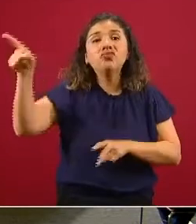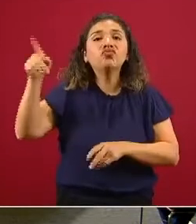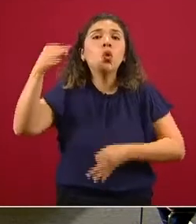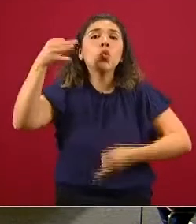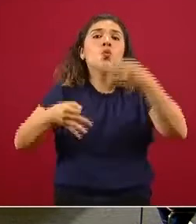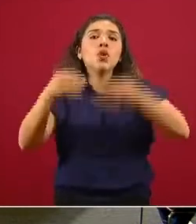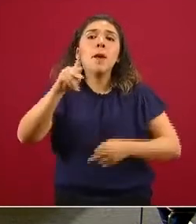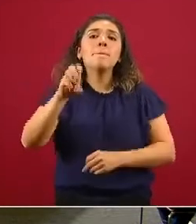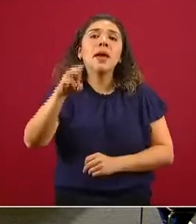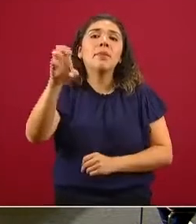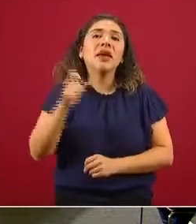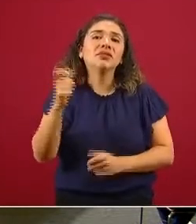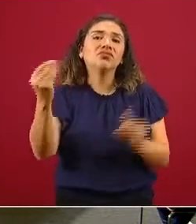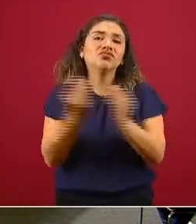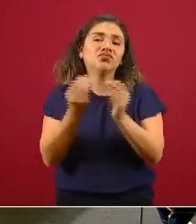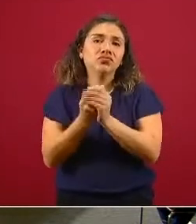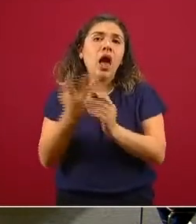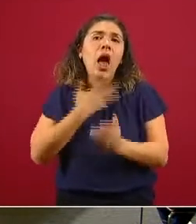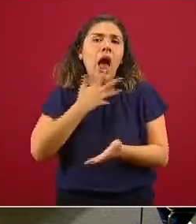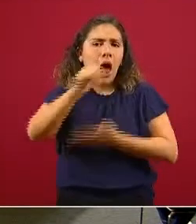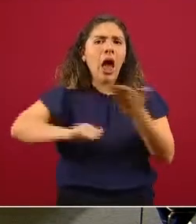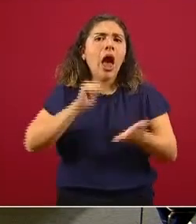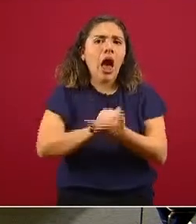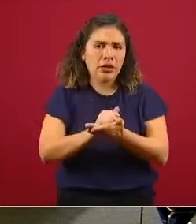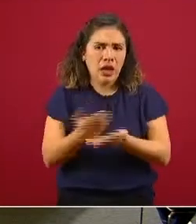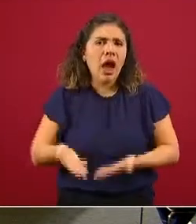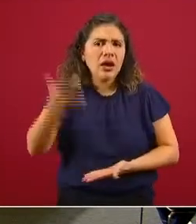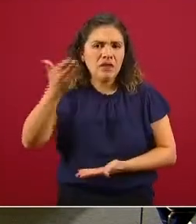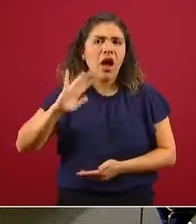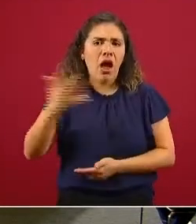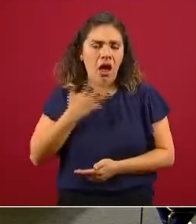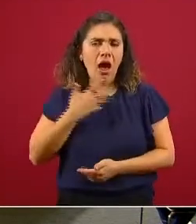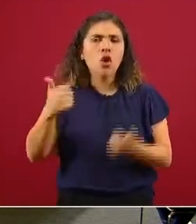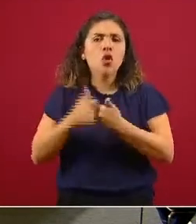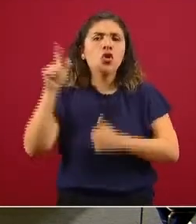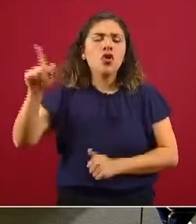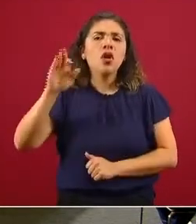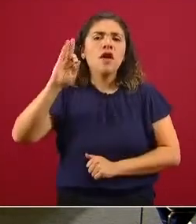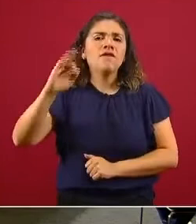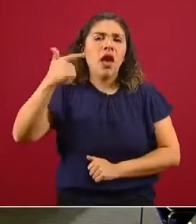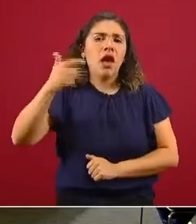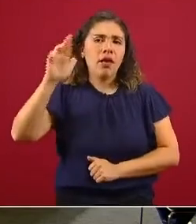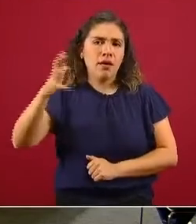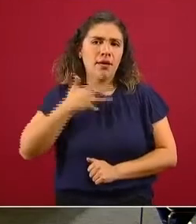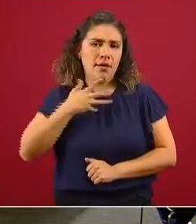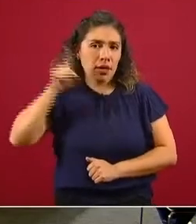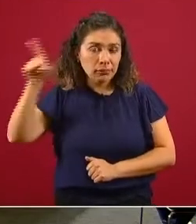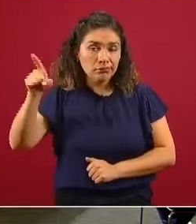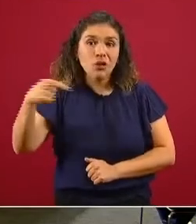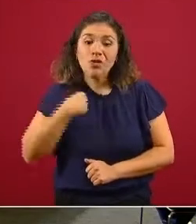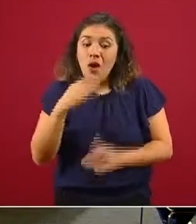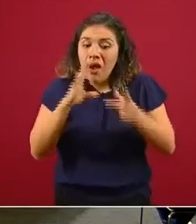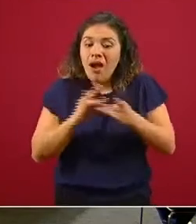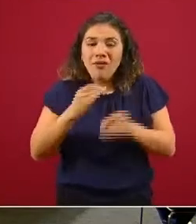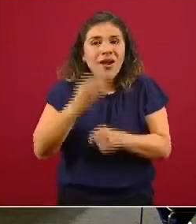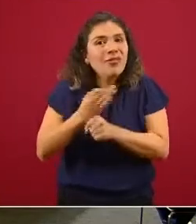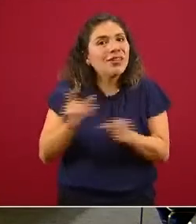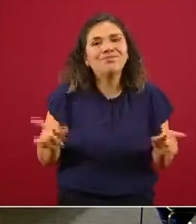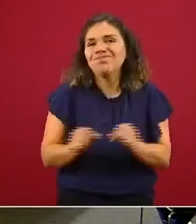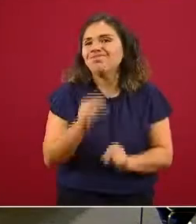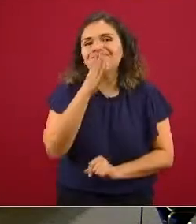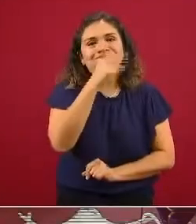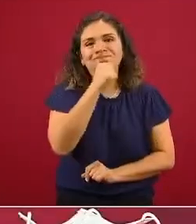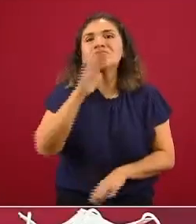de Pemex. Se levantó un acta, efectivamente, y está en la Fiscalía General de la República. No puedo comentarles ningún dato